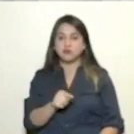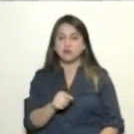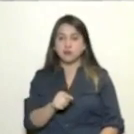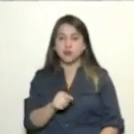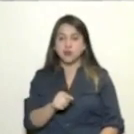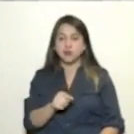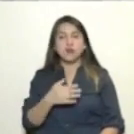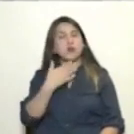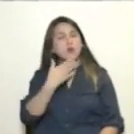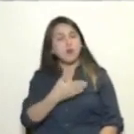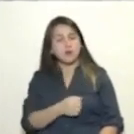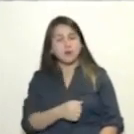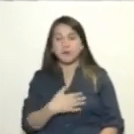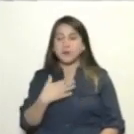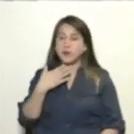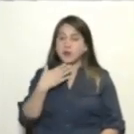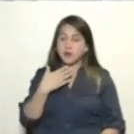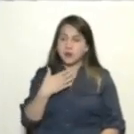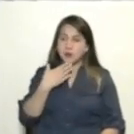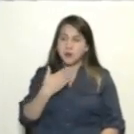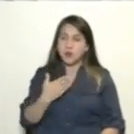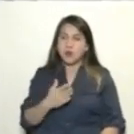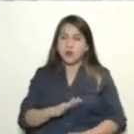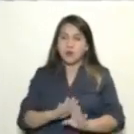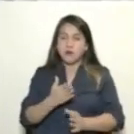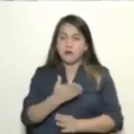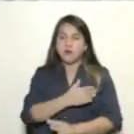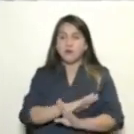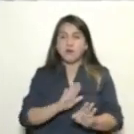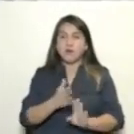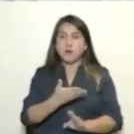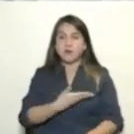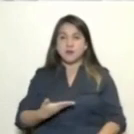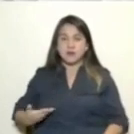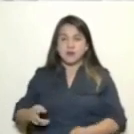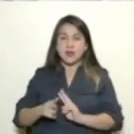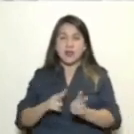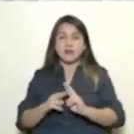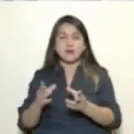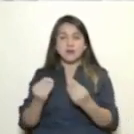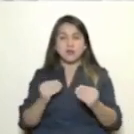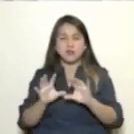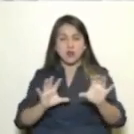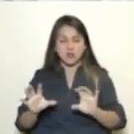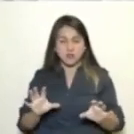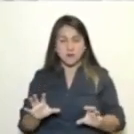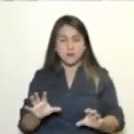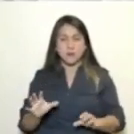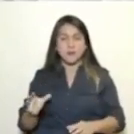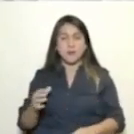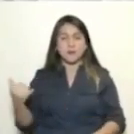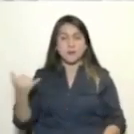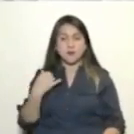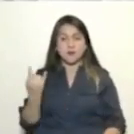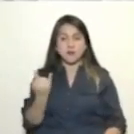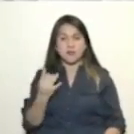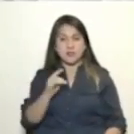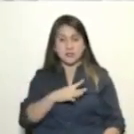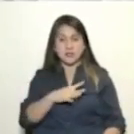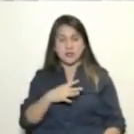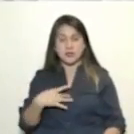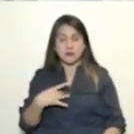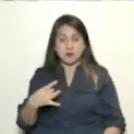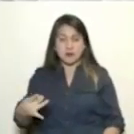¿Cuándo? Al término de la presidencia le hacen muchas cosas a uno, entonces me llamaron de la Facultad de Derecho de la Universidad de Chile y me